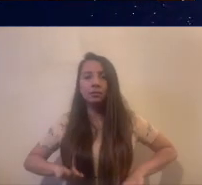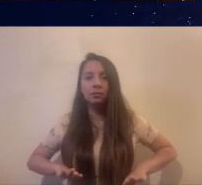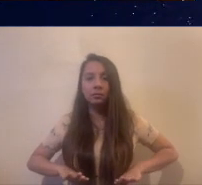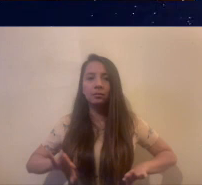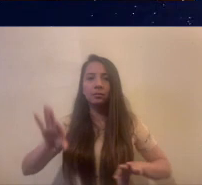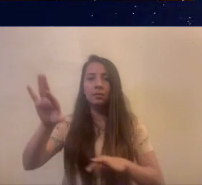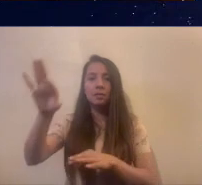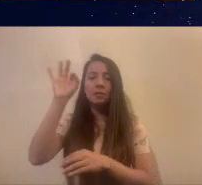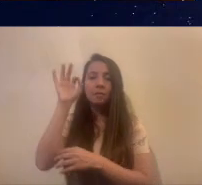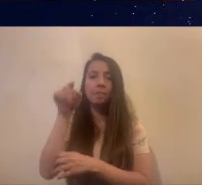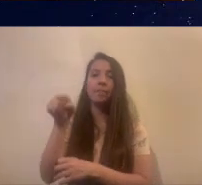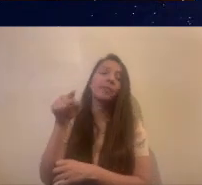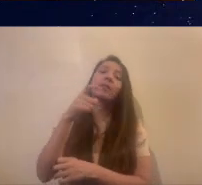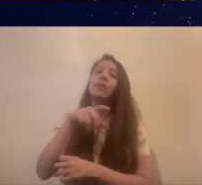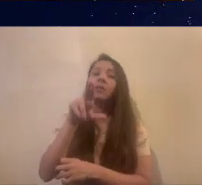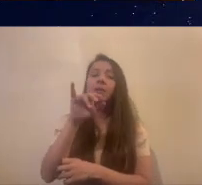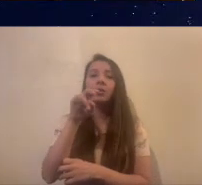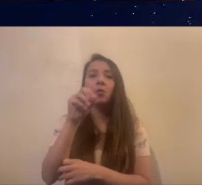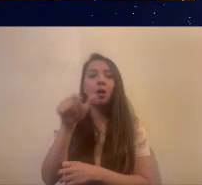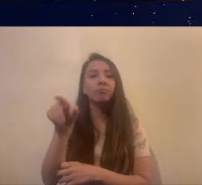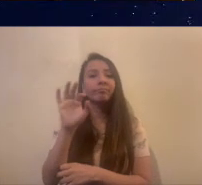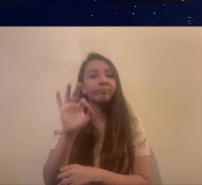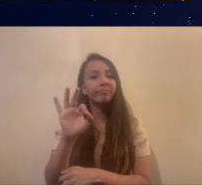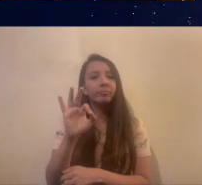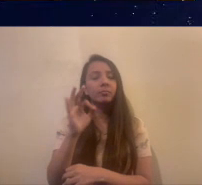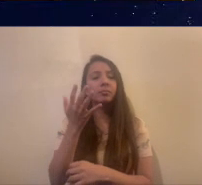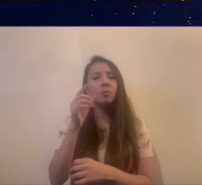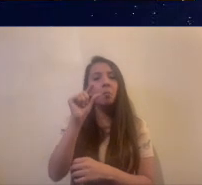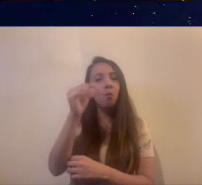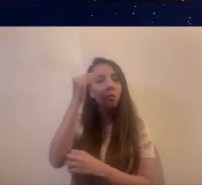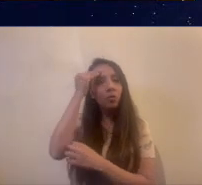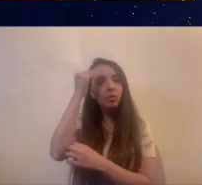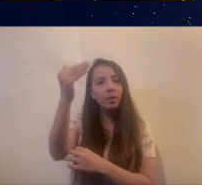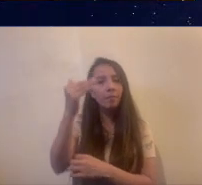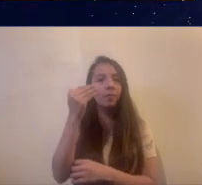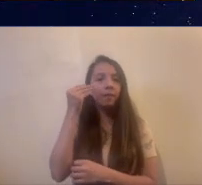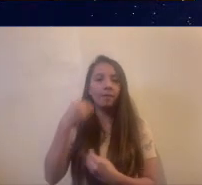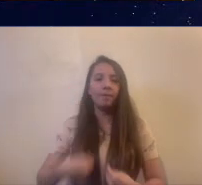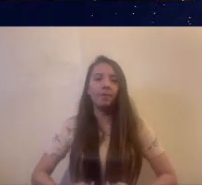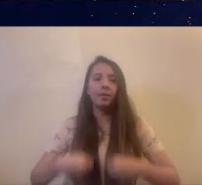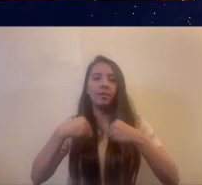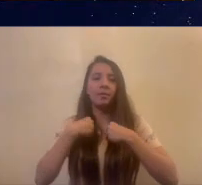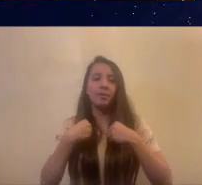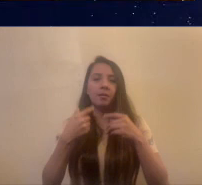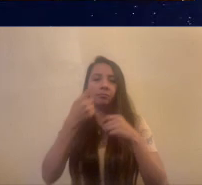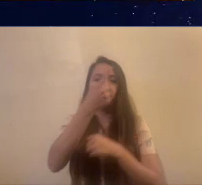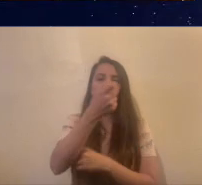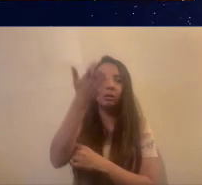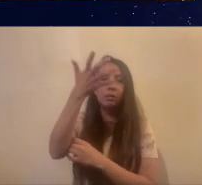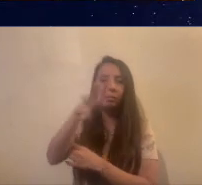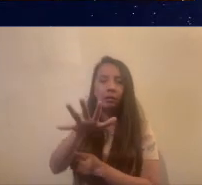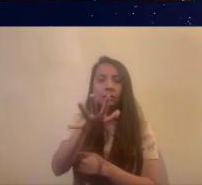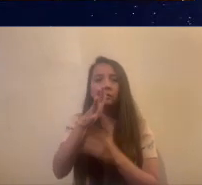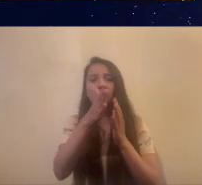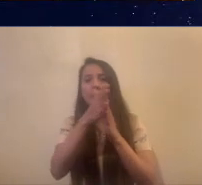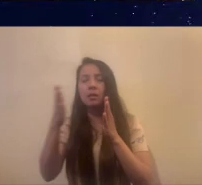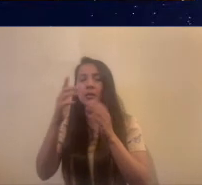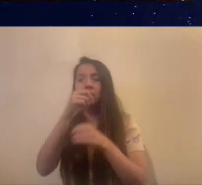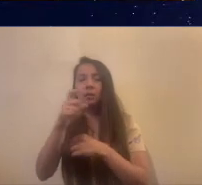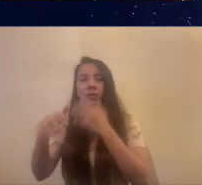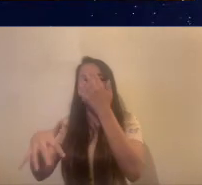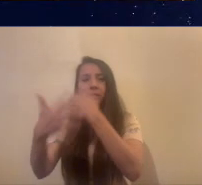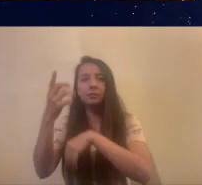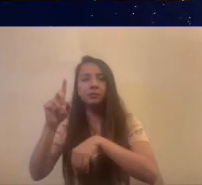quinoa, esta variedad cumple con este criterio de ciclos relativamente cortos de vida, entre 110 y 115